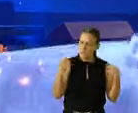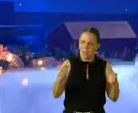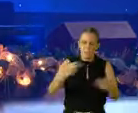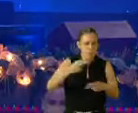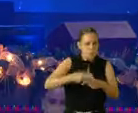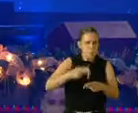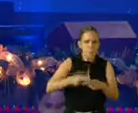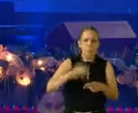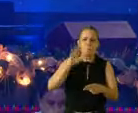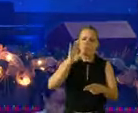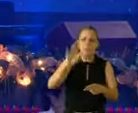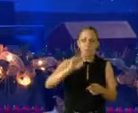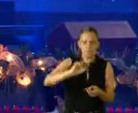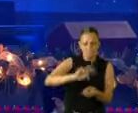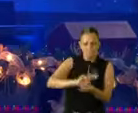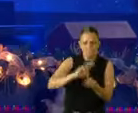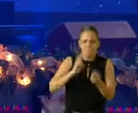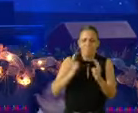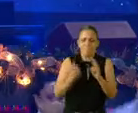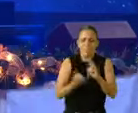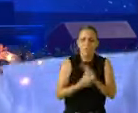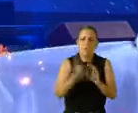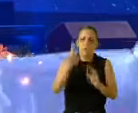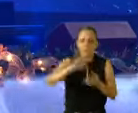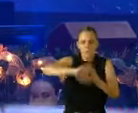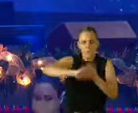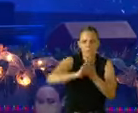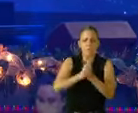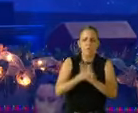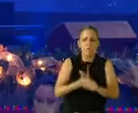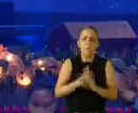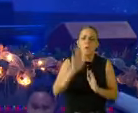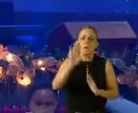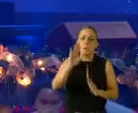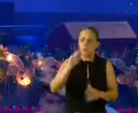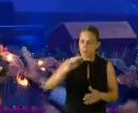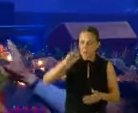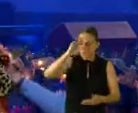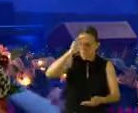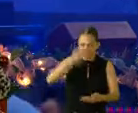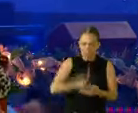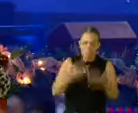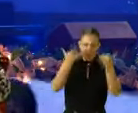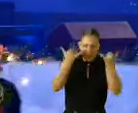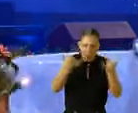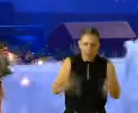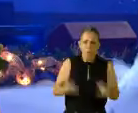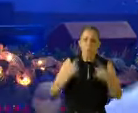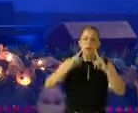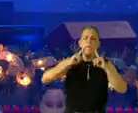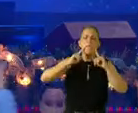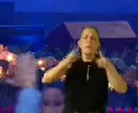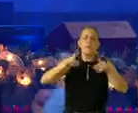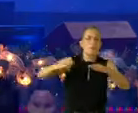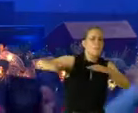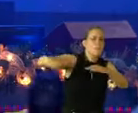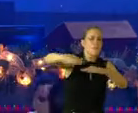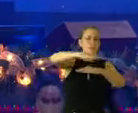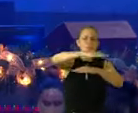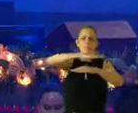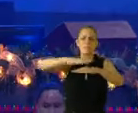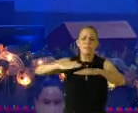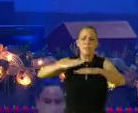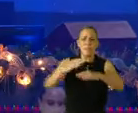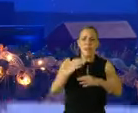pongo nombre a tu transformación, le pongo nombre a tus hijos ahora. Declaro por encima de la circunstancia,